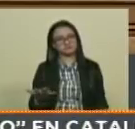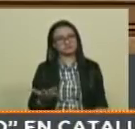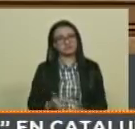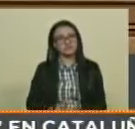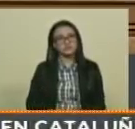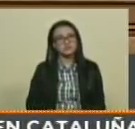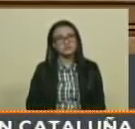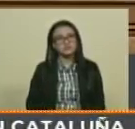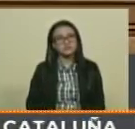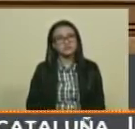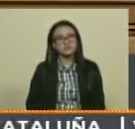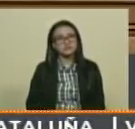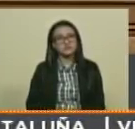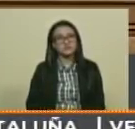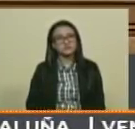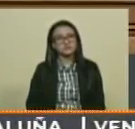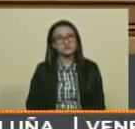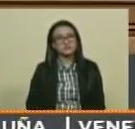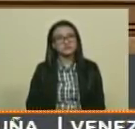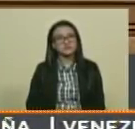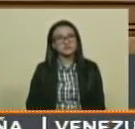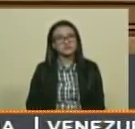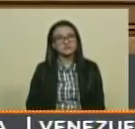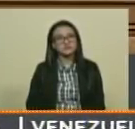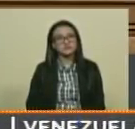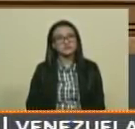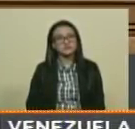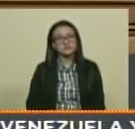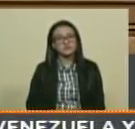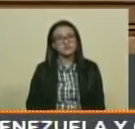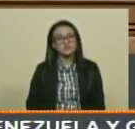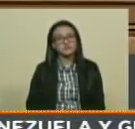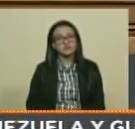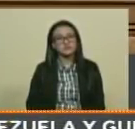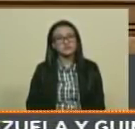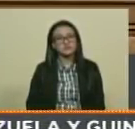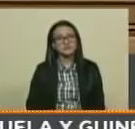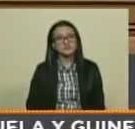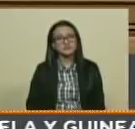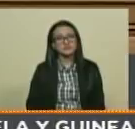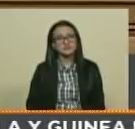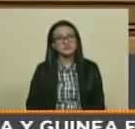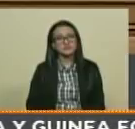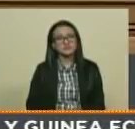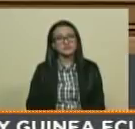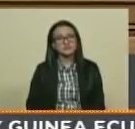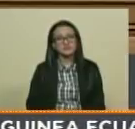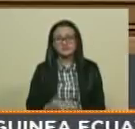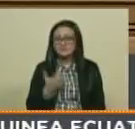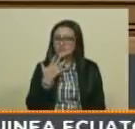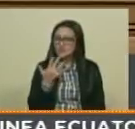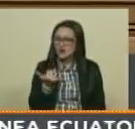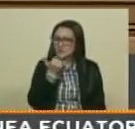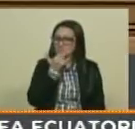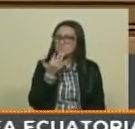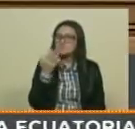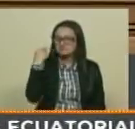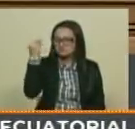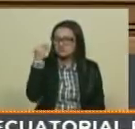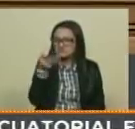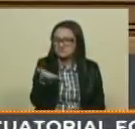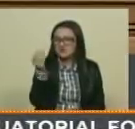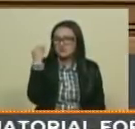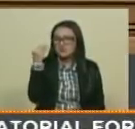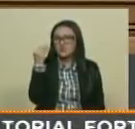hubiera ocurrido, ciudadana presidenta de la Asamblea Nacional Constituyente, si ustedes